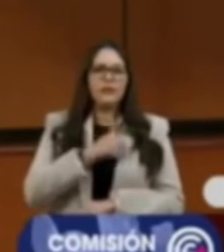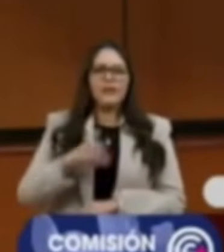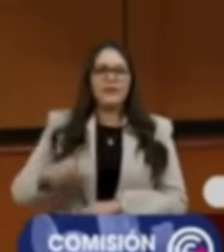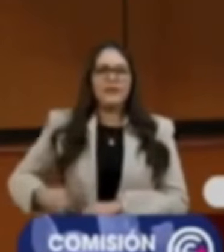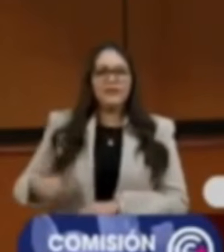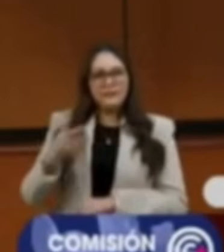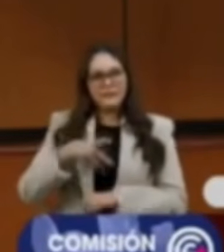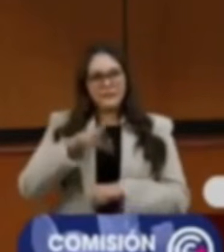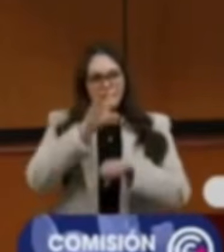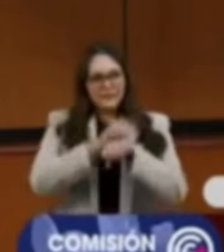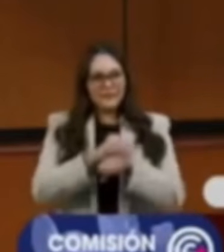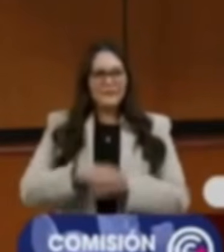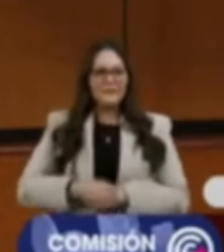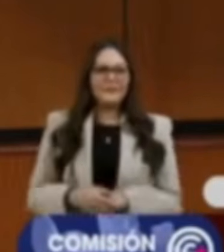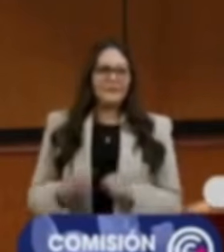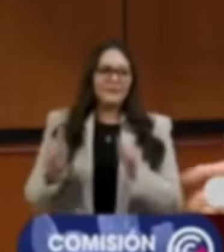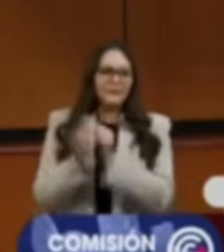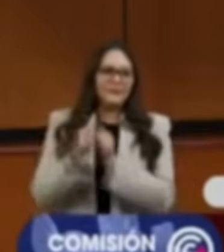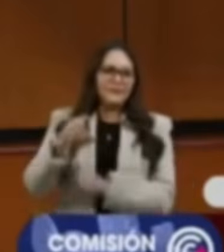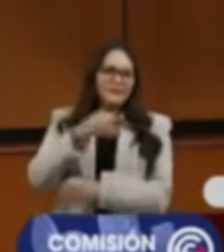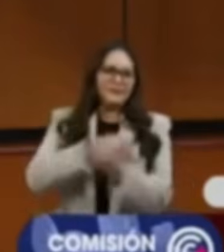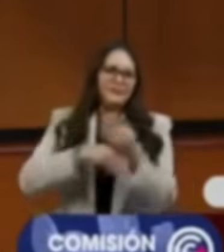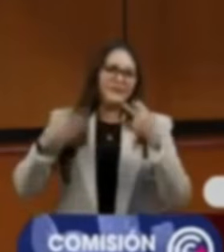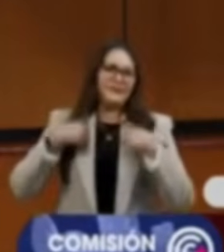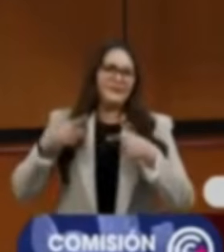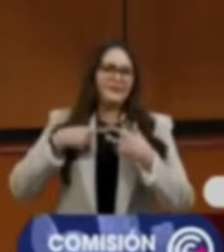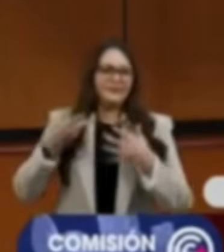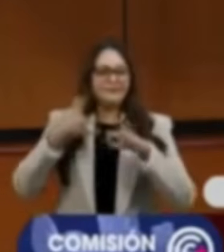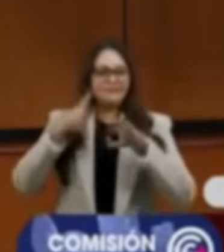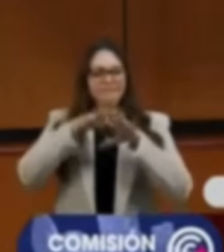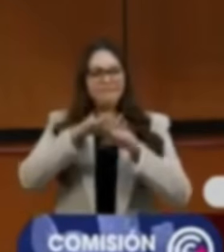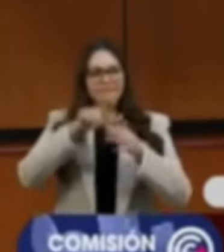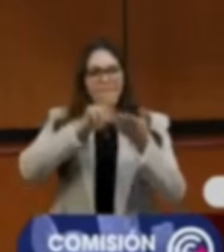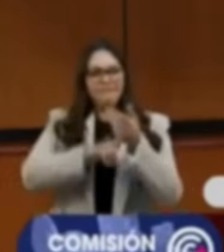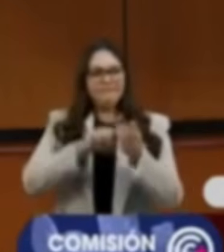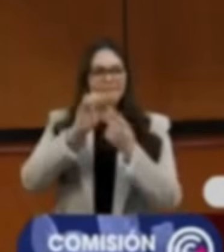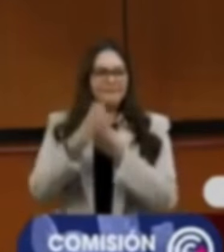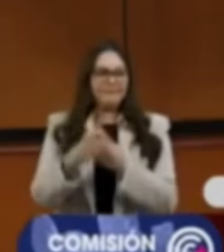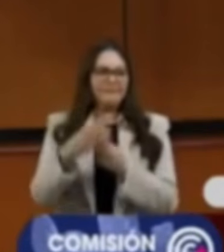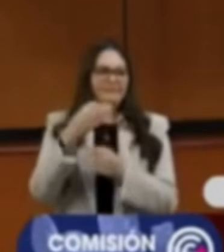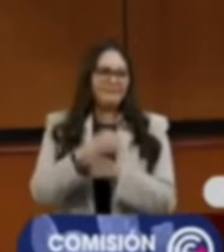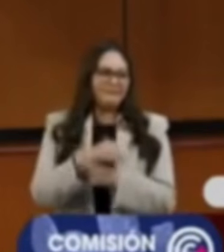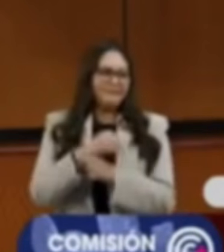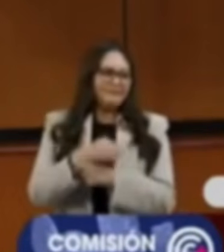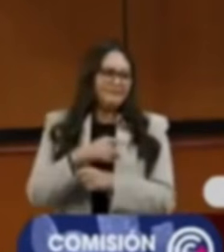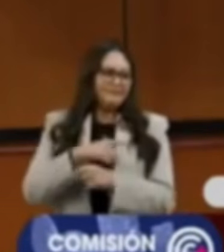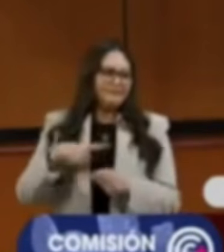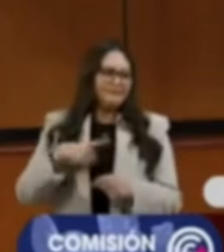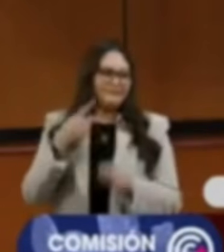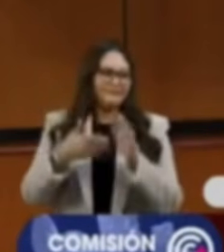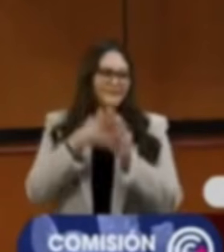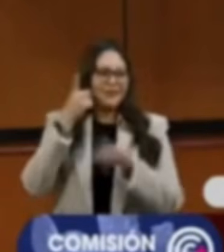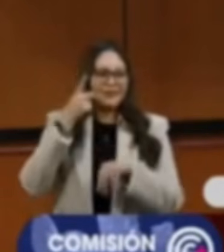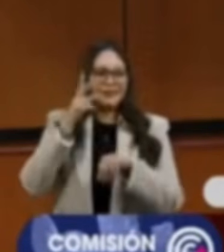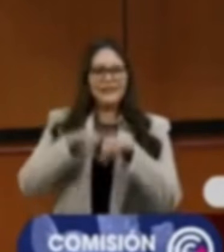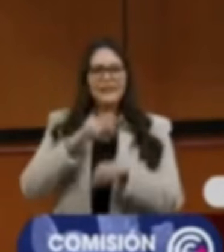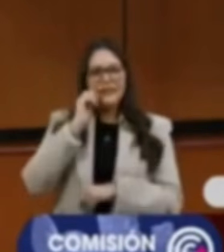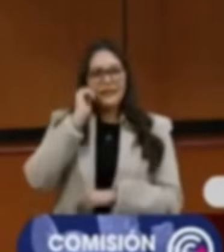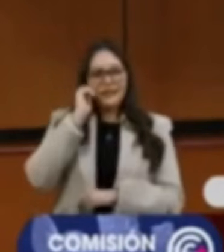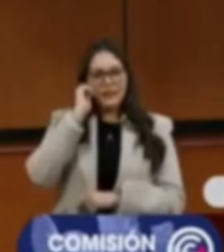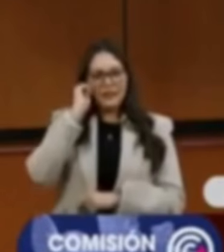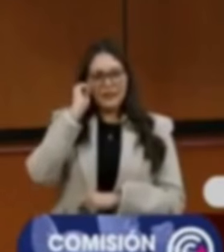y de las compañeras integrantes y compañeros de la Comisión Permanente de la Mesa Directiva, vengo a esta